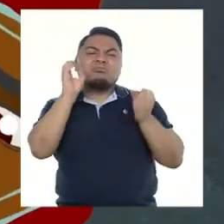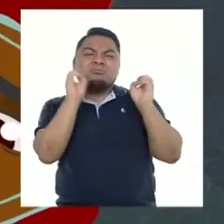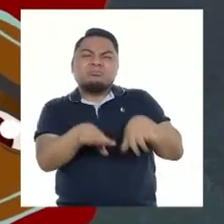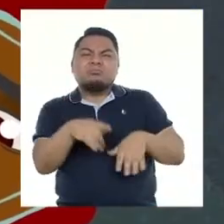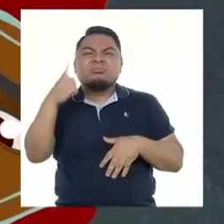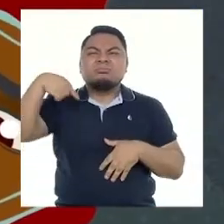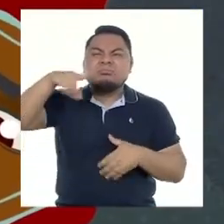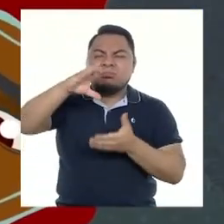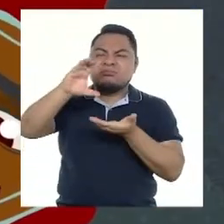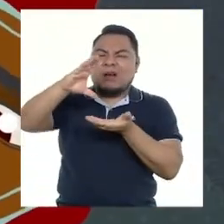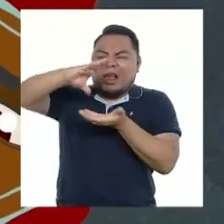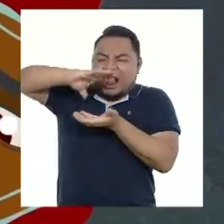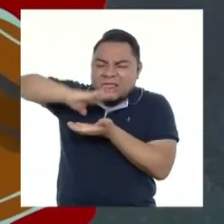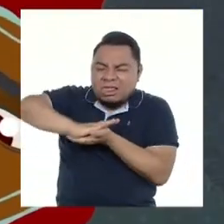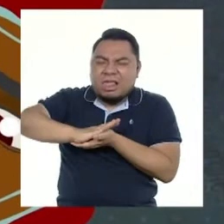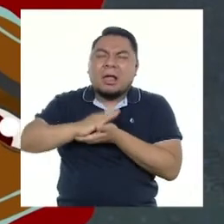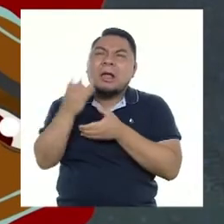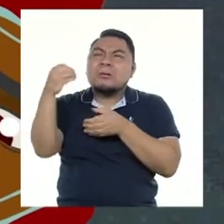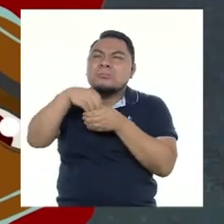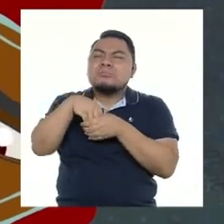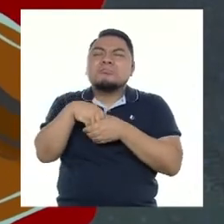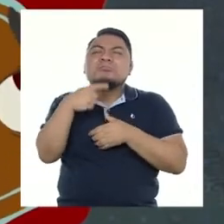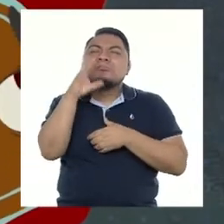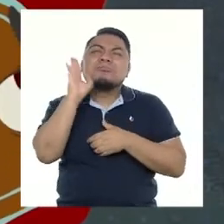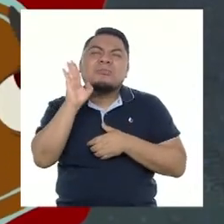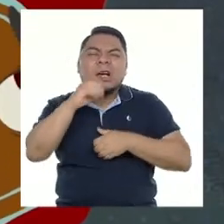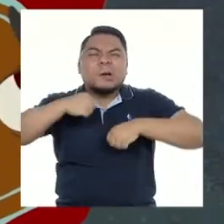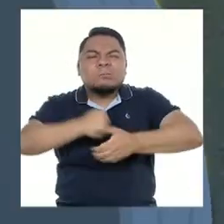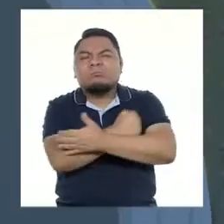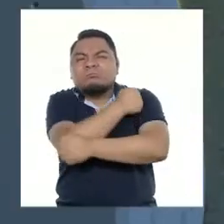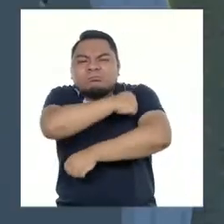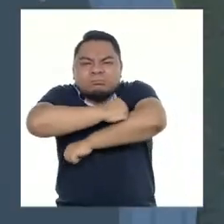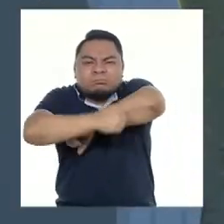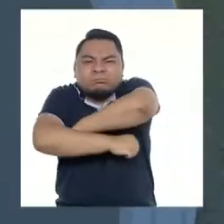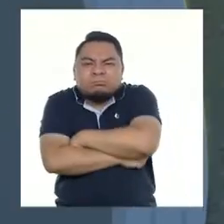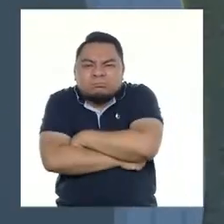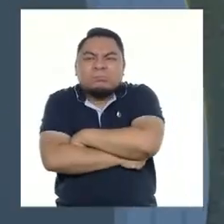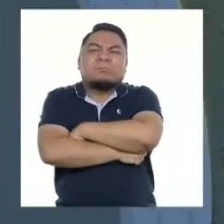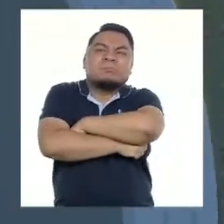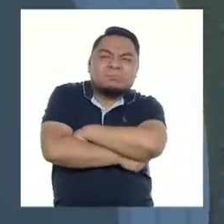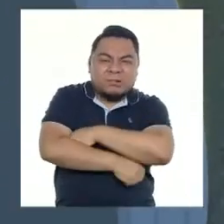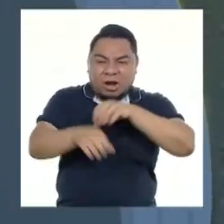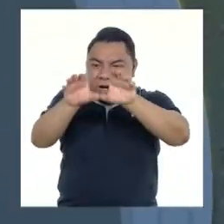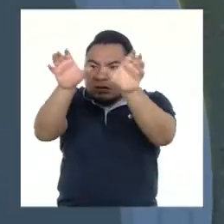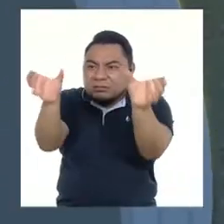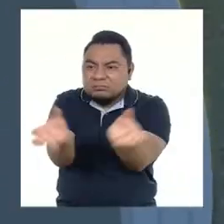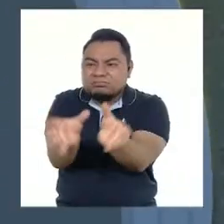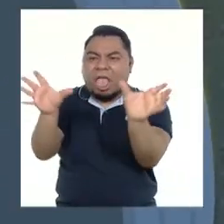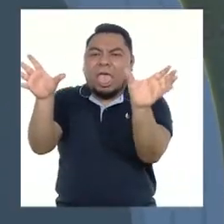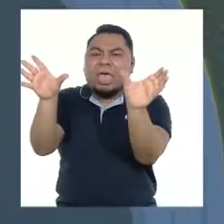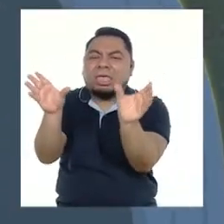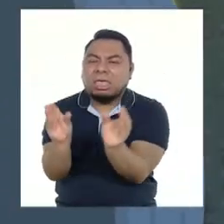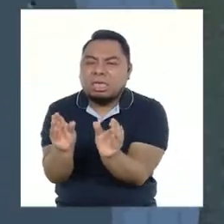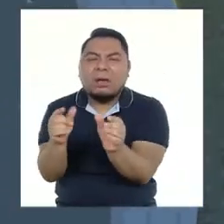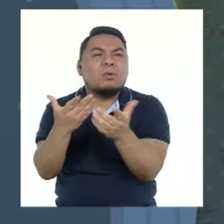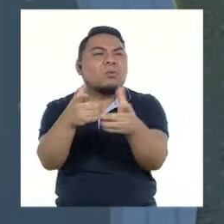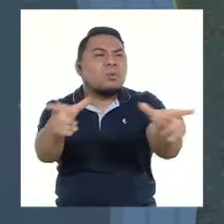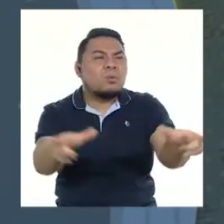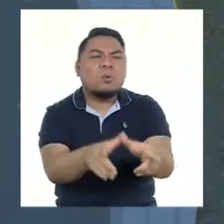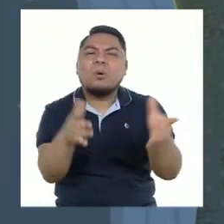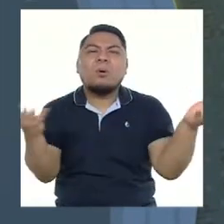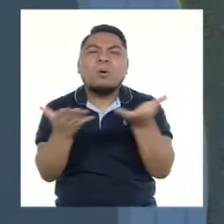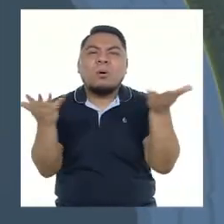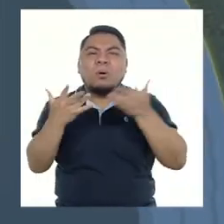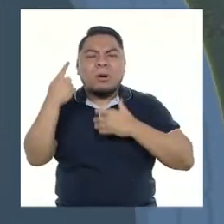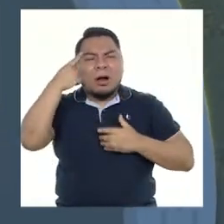aplastadas, sin nada que conservar. Una llanta desinflada, sin un lugar